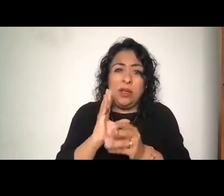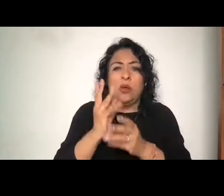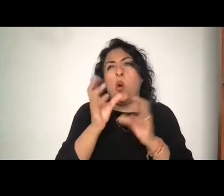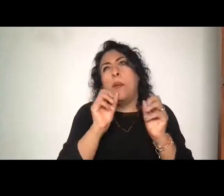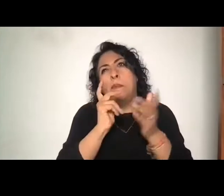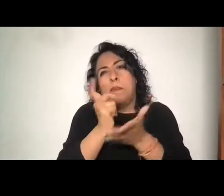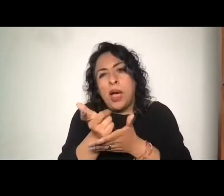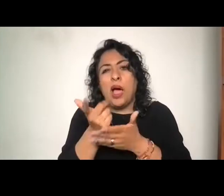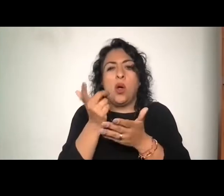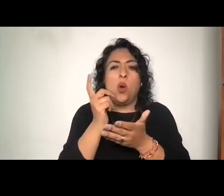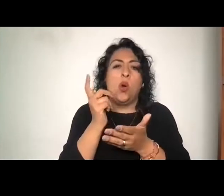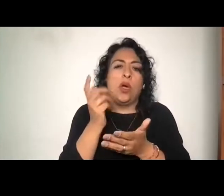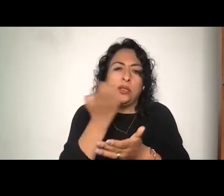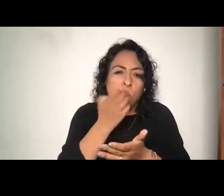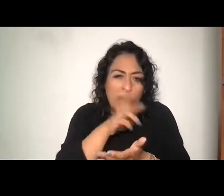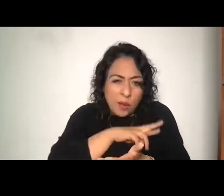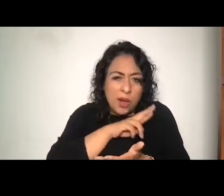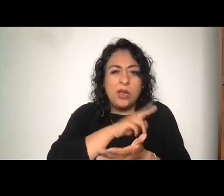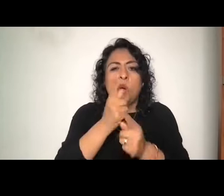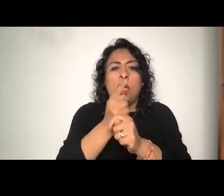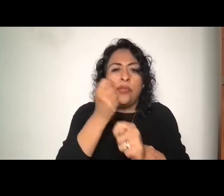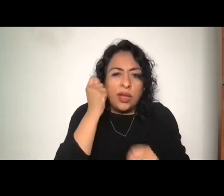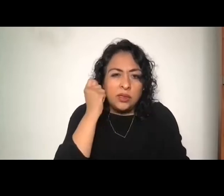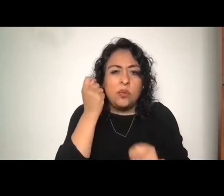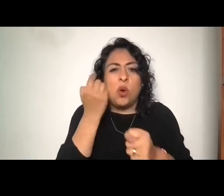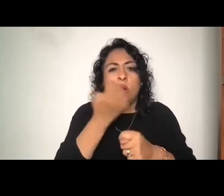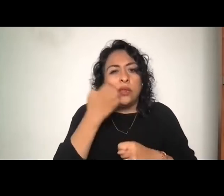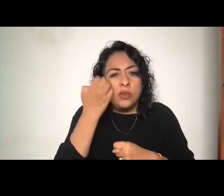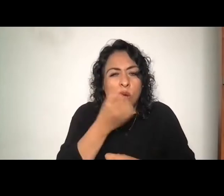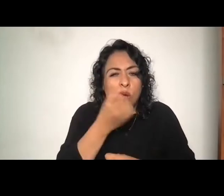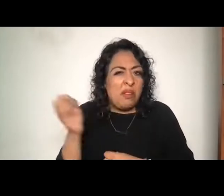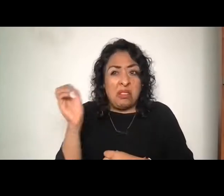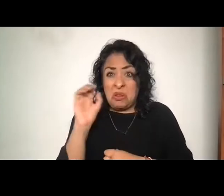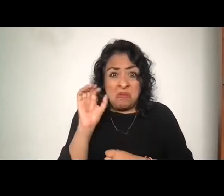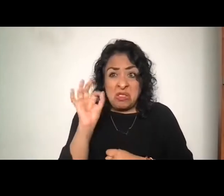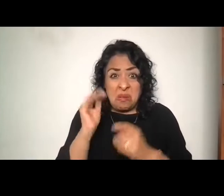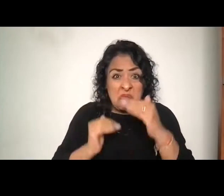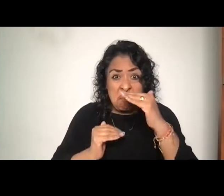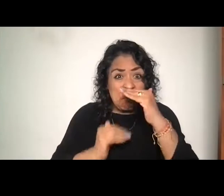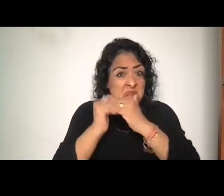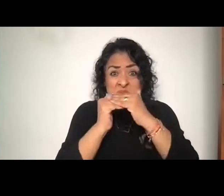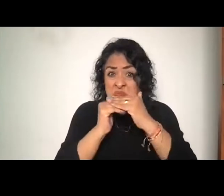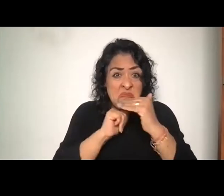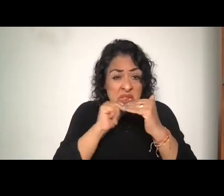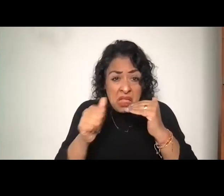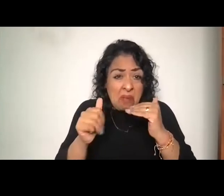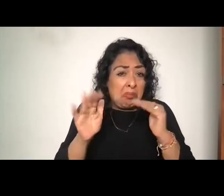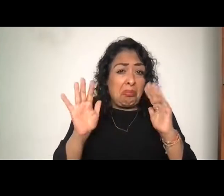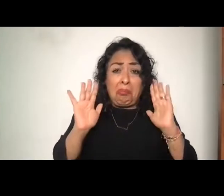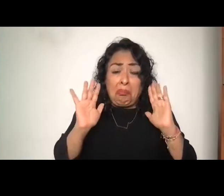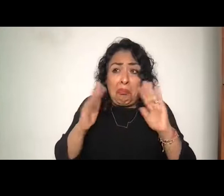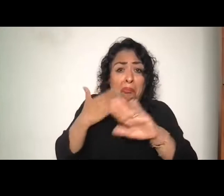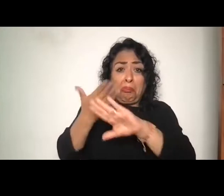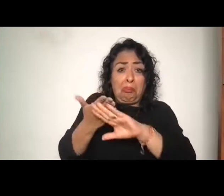funerarios, colegiaturas y transporte escolar obligatorio? Si no pasan de ahí todos sus gastos, pues no le va a